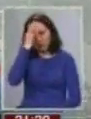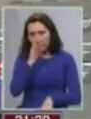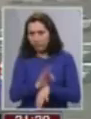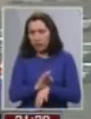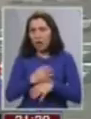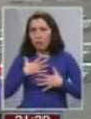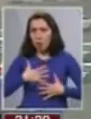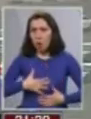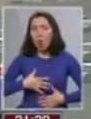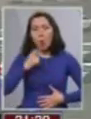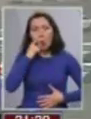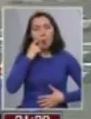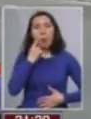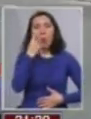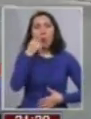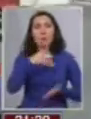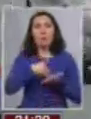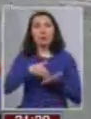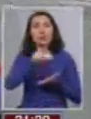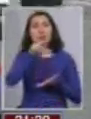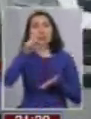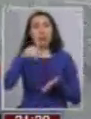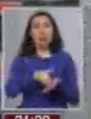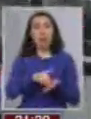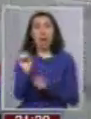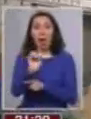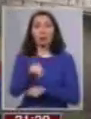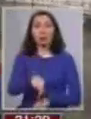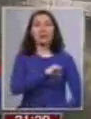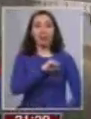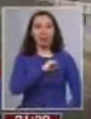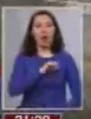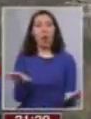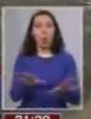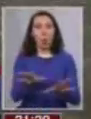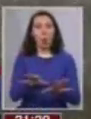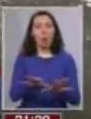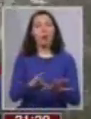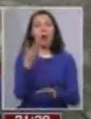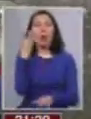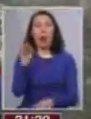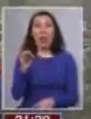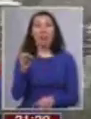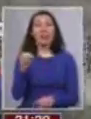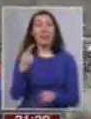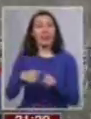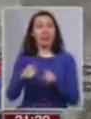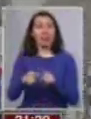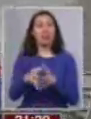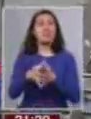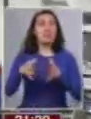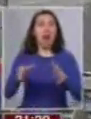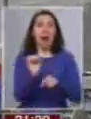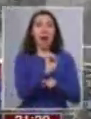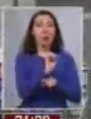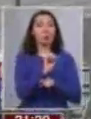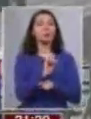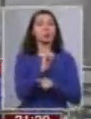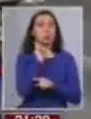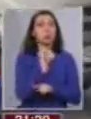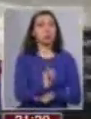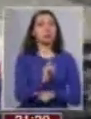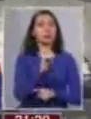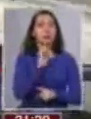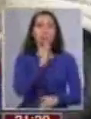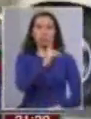humano. 1.700.000 autos en Santiago usan el sistema, 40 veces más que los vehículos que sí están